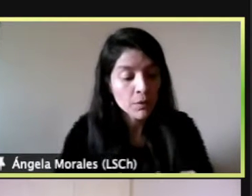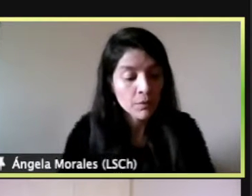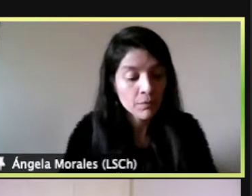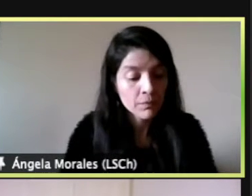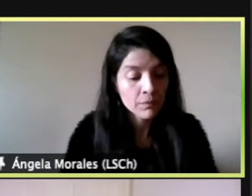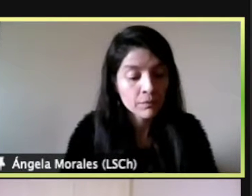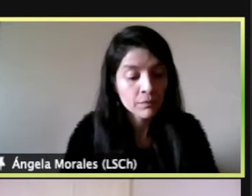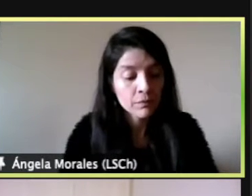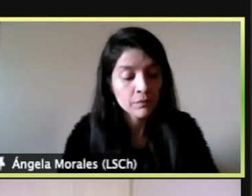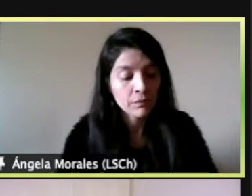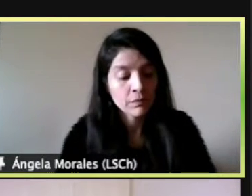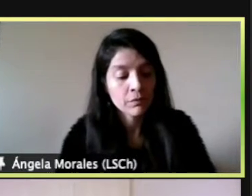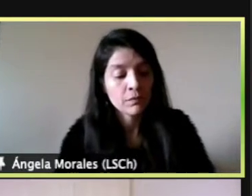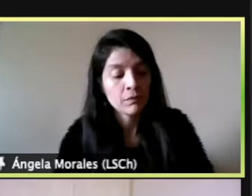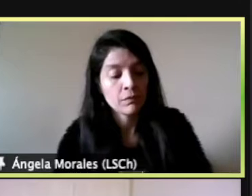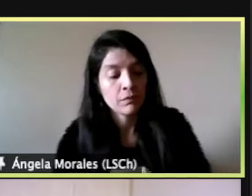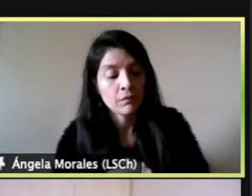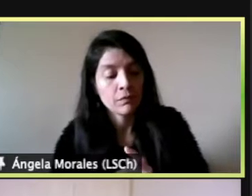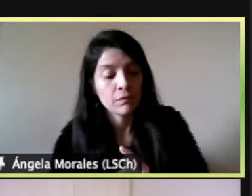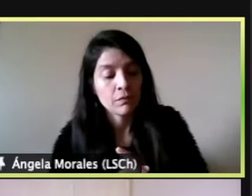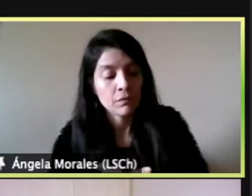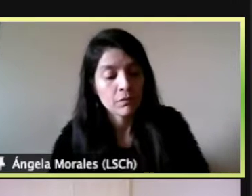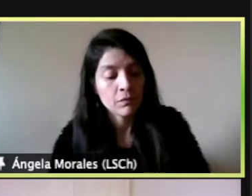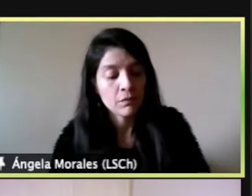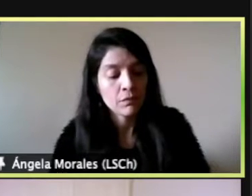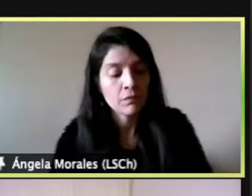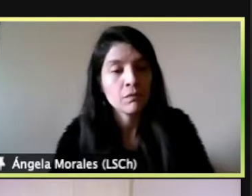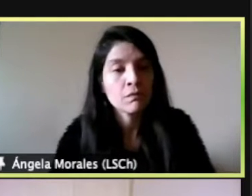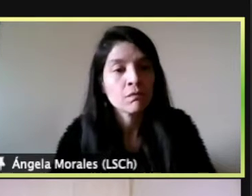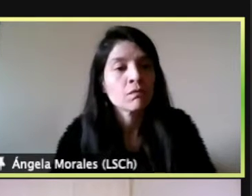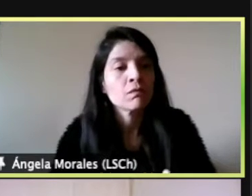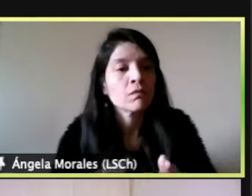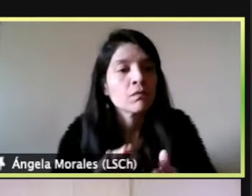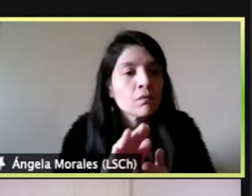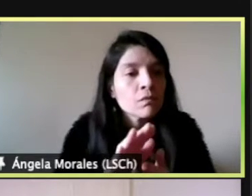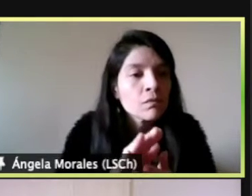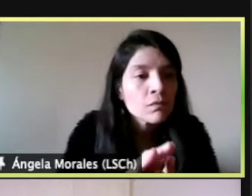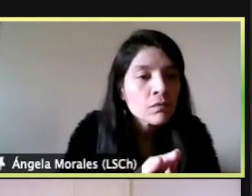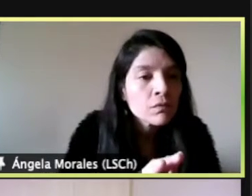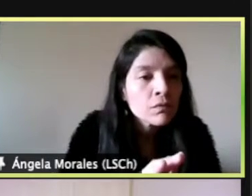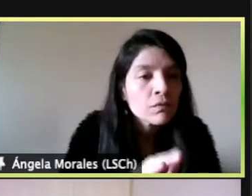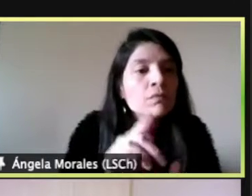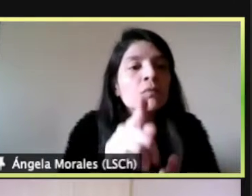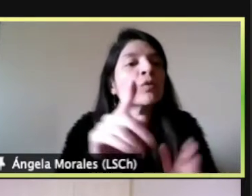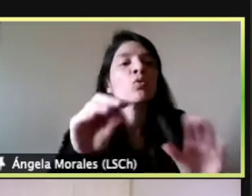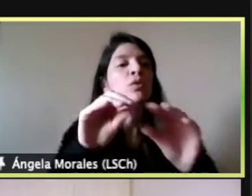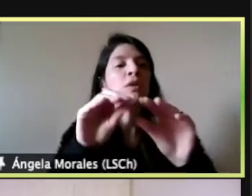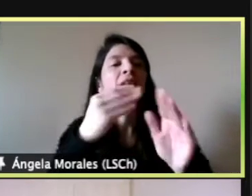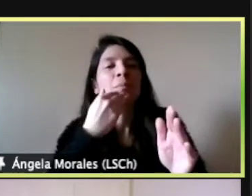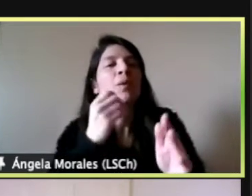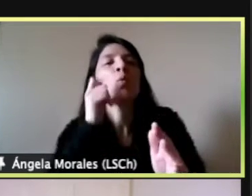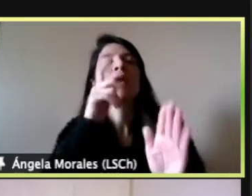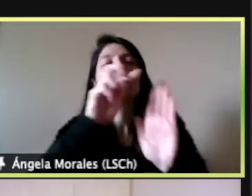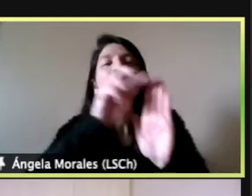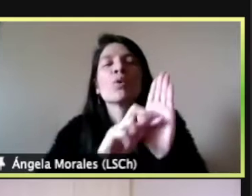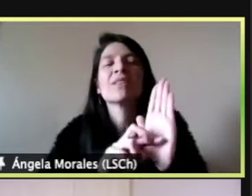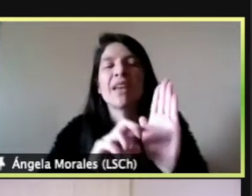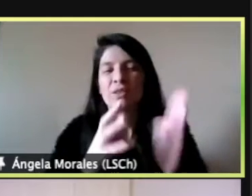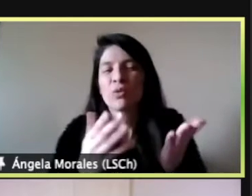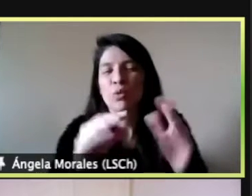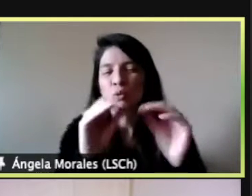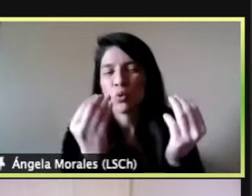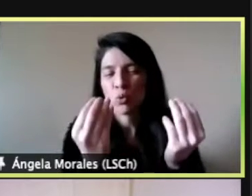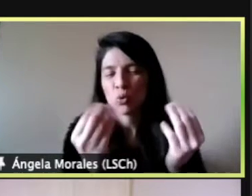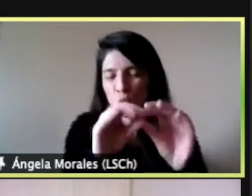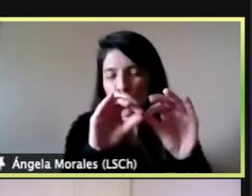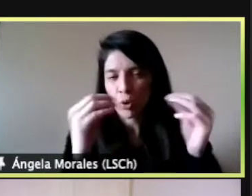el monto que ha manejado, por ejemplo, en esos proyectos, en el total de los proyectos. Entonces acá yo lo que voy a realizar